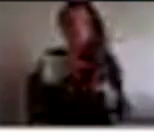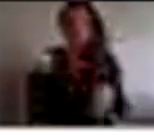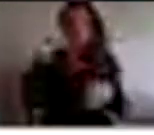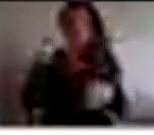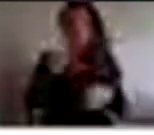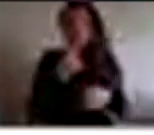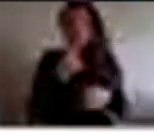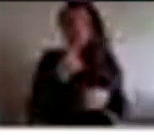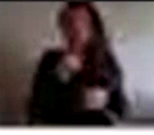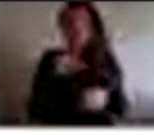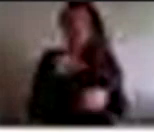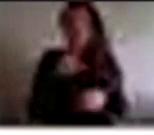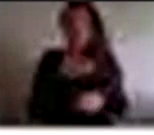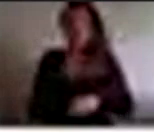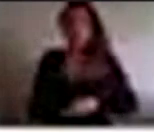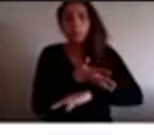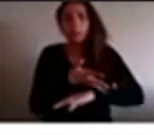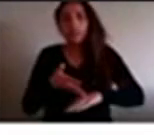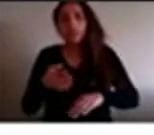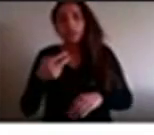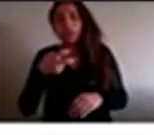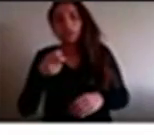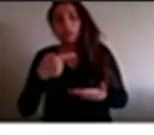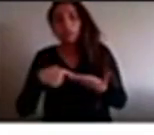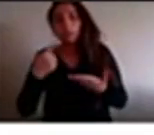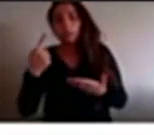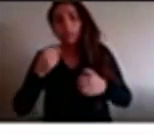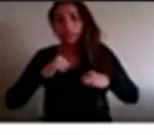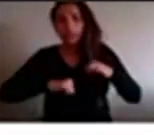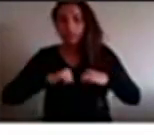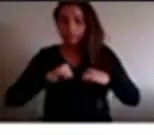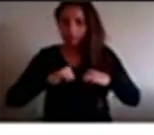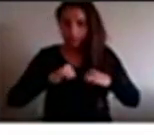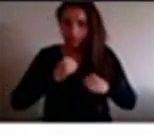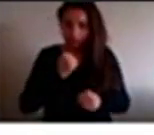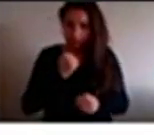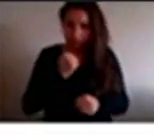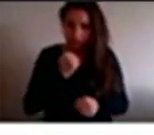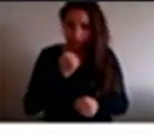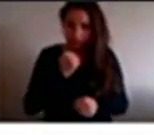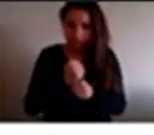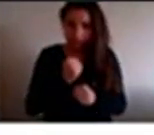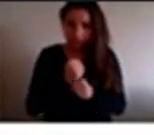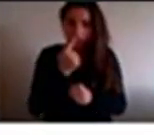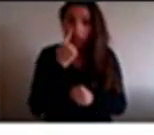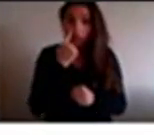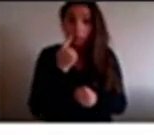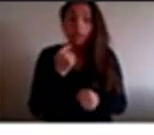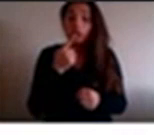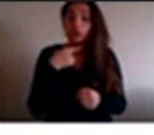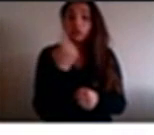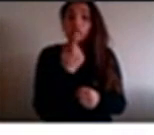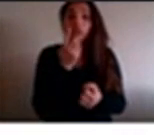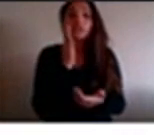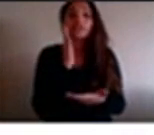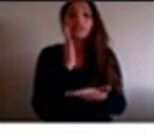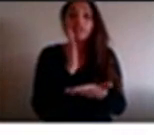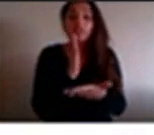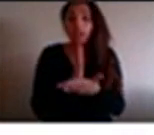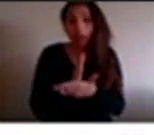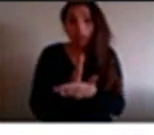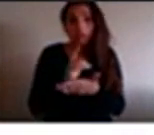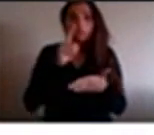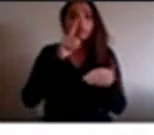1.200.000 empleados. Debemos registrar la hoja de vida y en ella debemos marcar si se tiene discapacidad, y